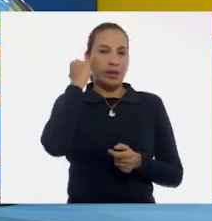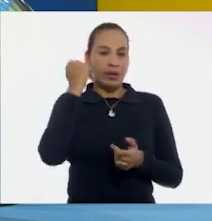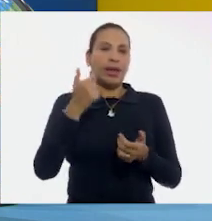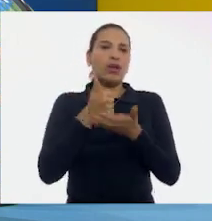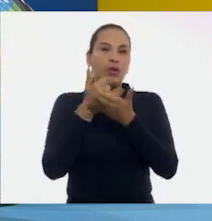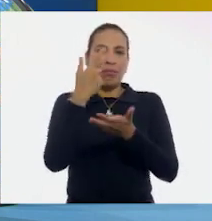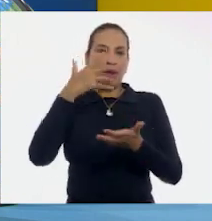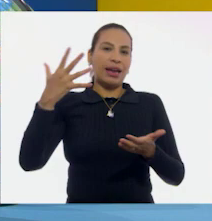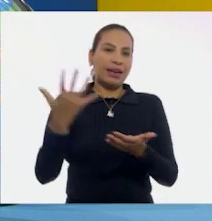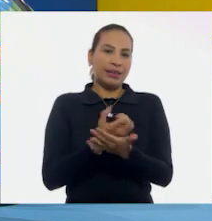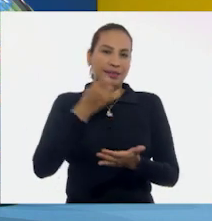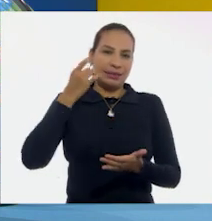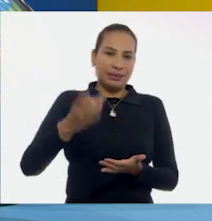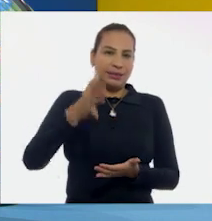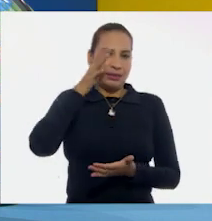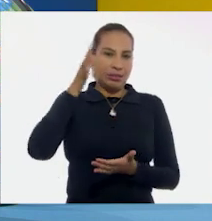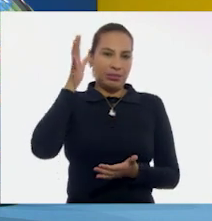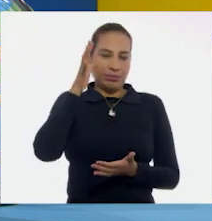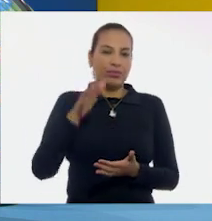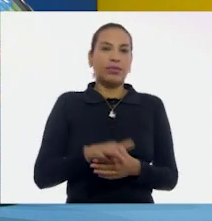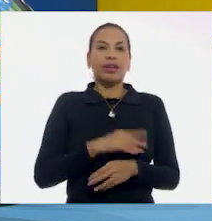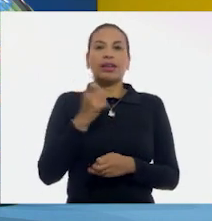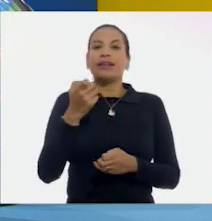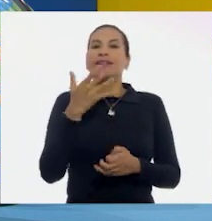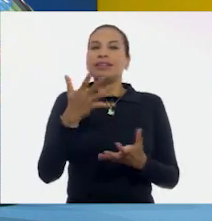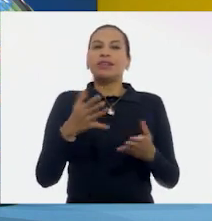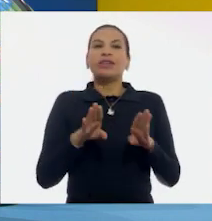en la conquista. Era un poco